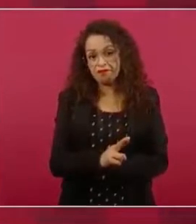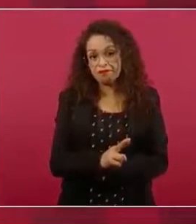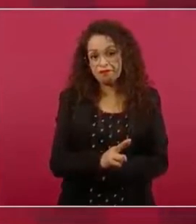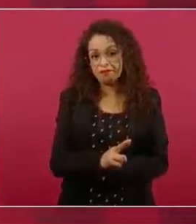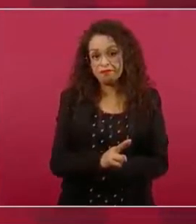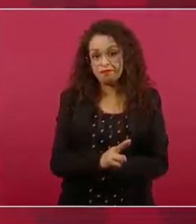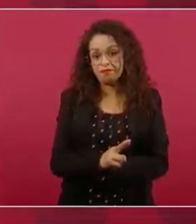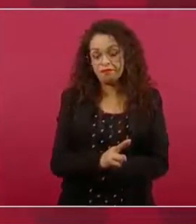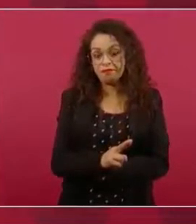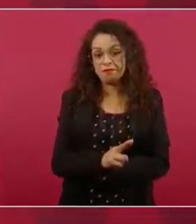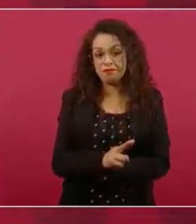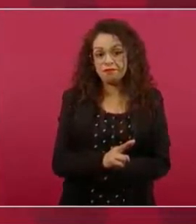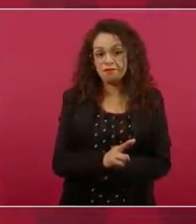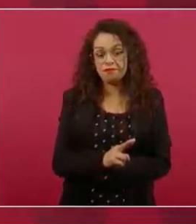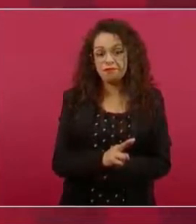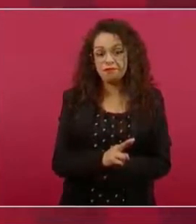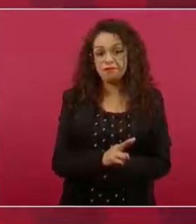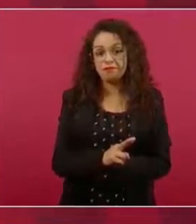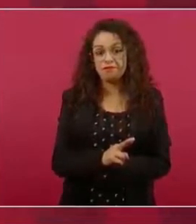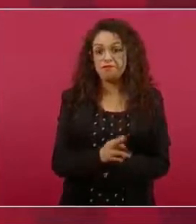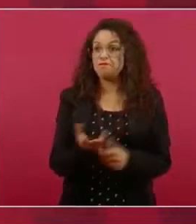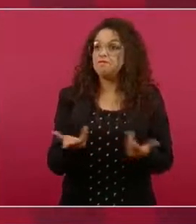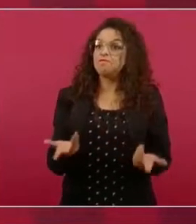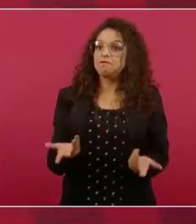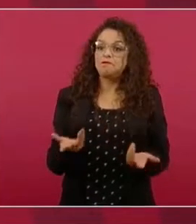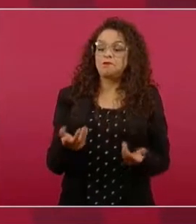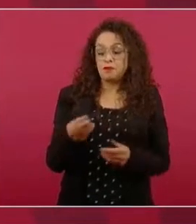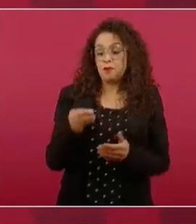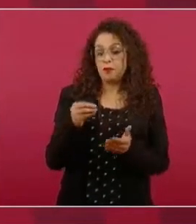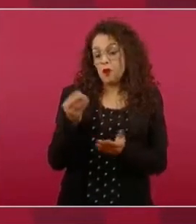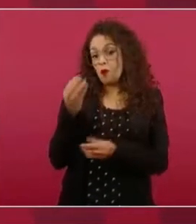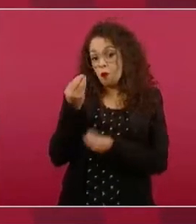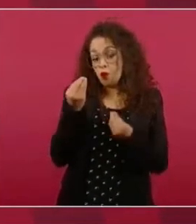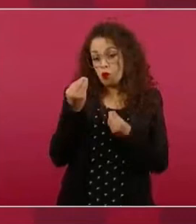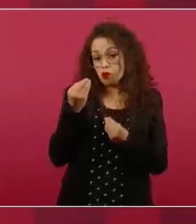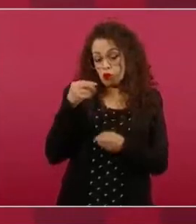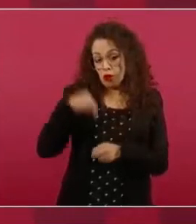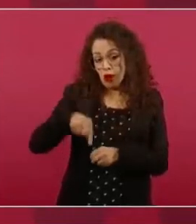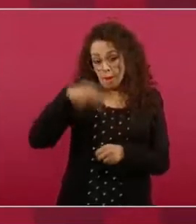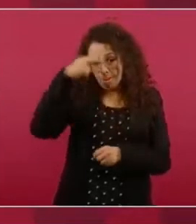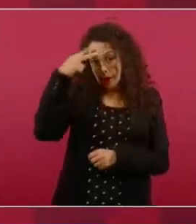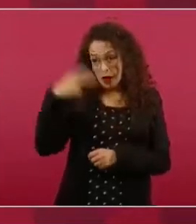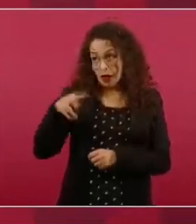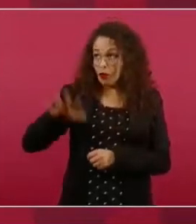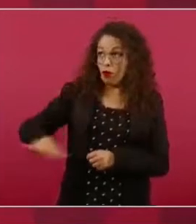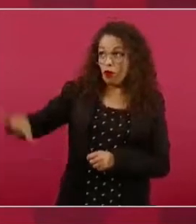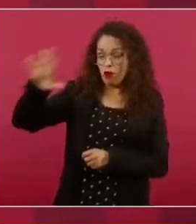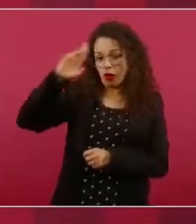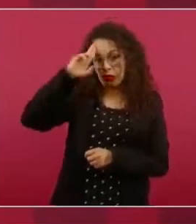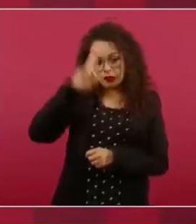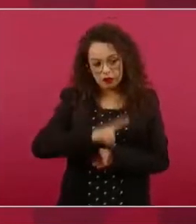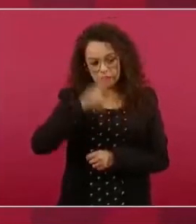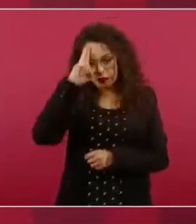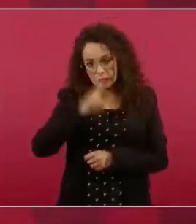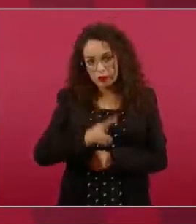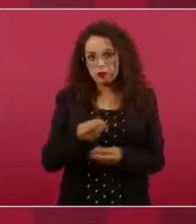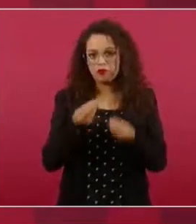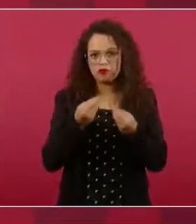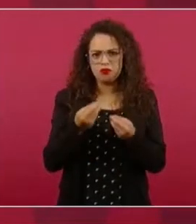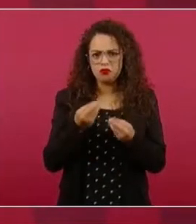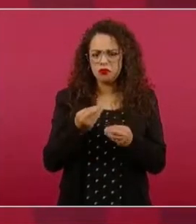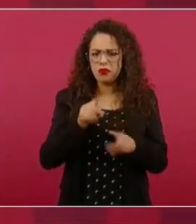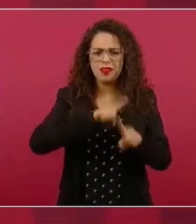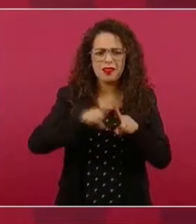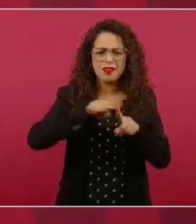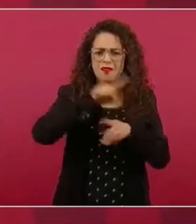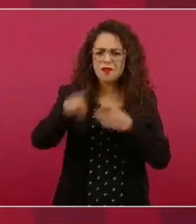a México lo respetan mucho y al pueblo de México lo quieren mucho en todas partes,